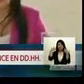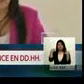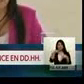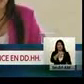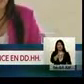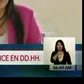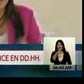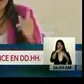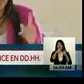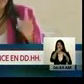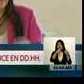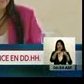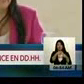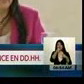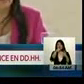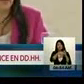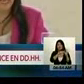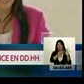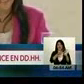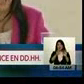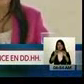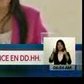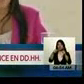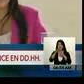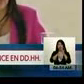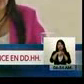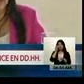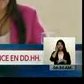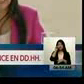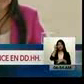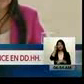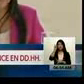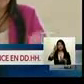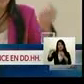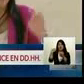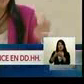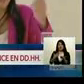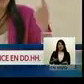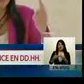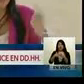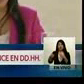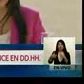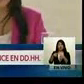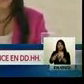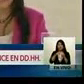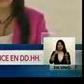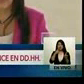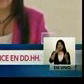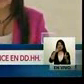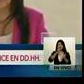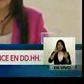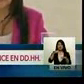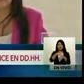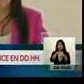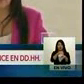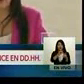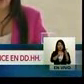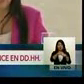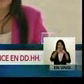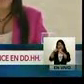entró en vigencia la Constitución de la República bolivariana de Venezuela hasta su entrada en vigencia perdonando incluso delitos que